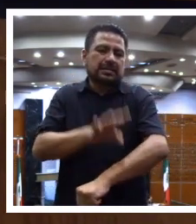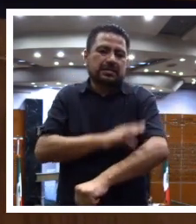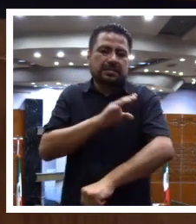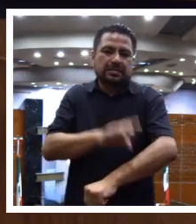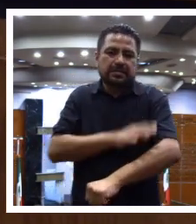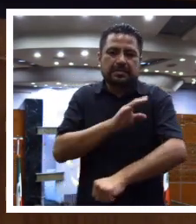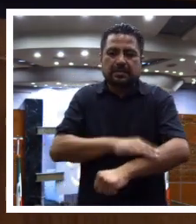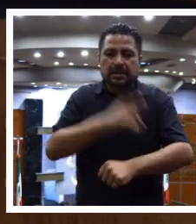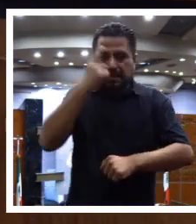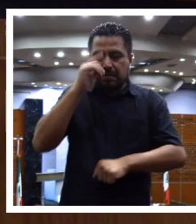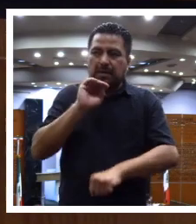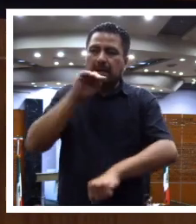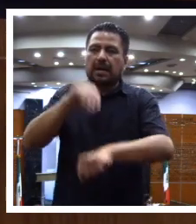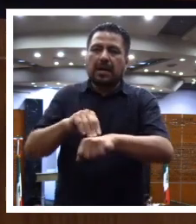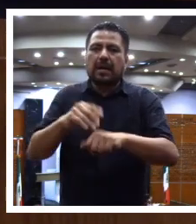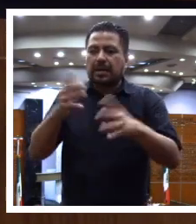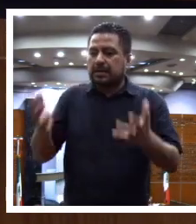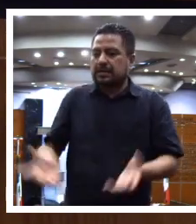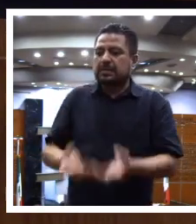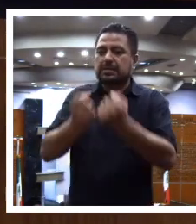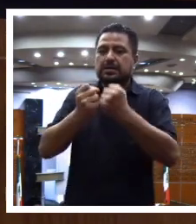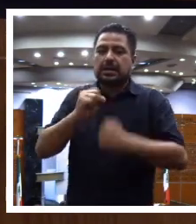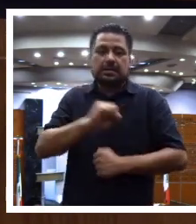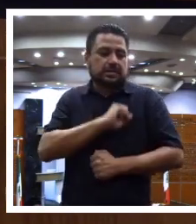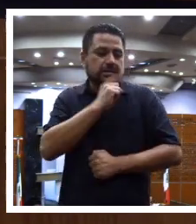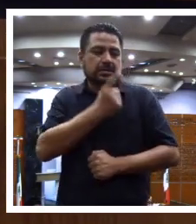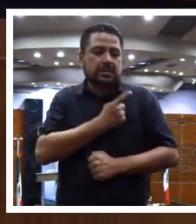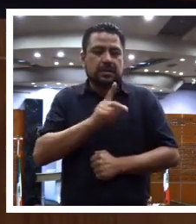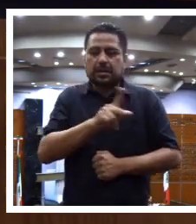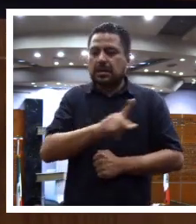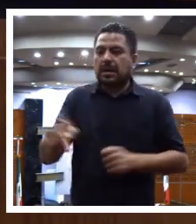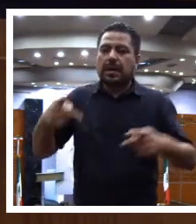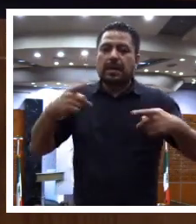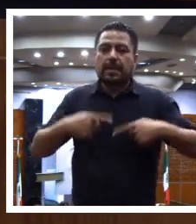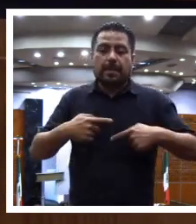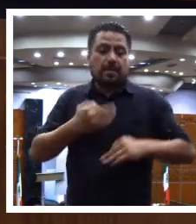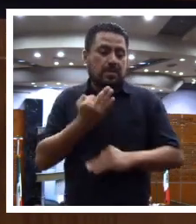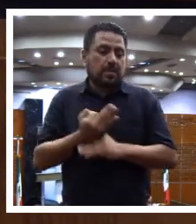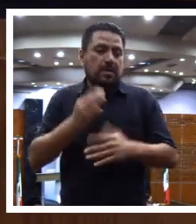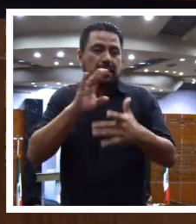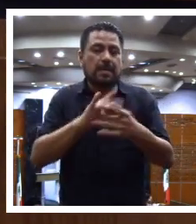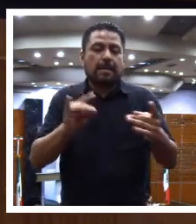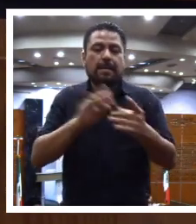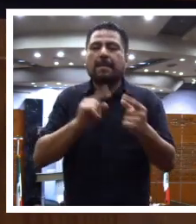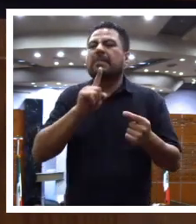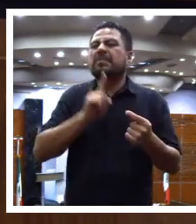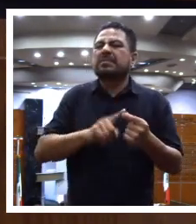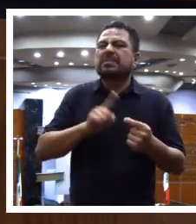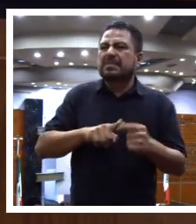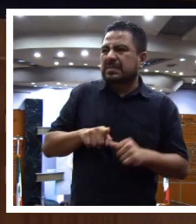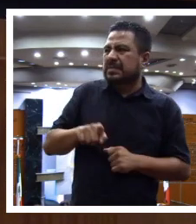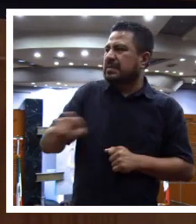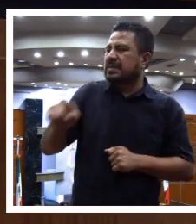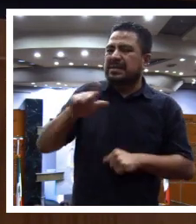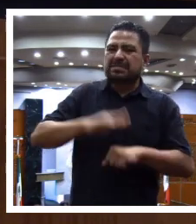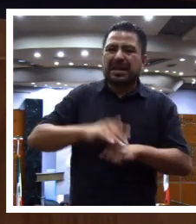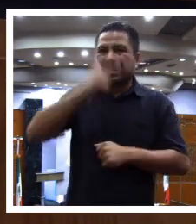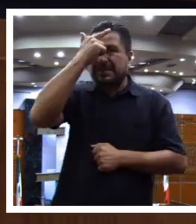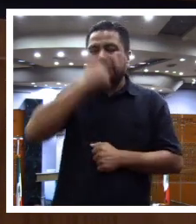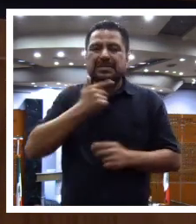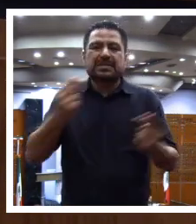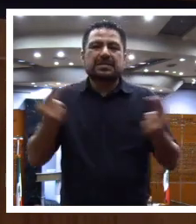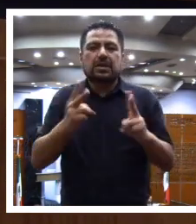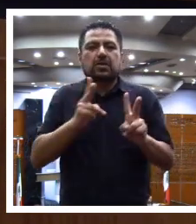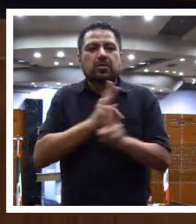eléctrica para mantener a salvo su estado de salud. Me refiero a quienes en esa fatídica noche requerían